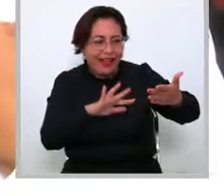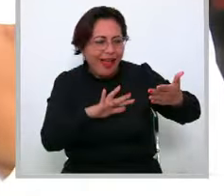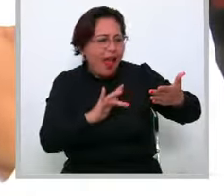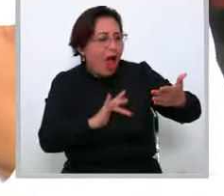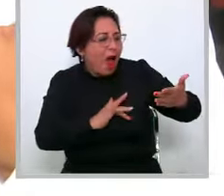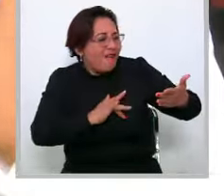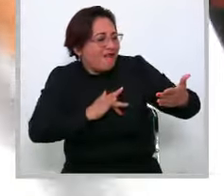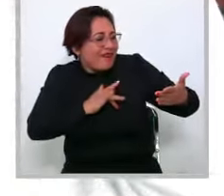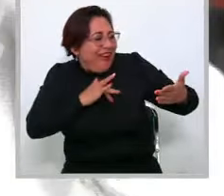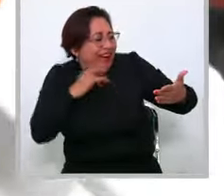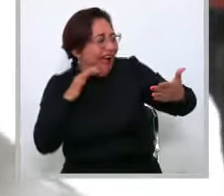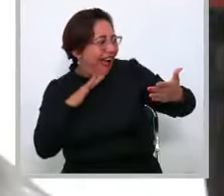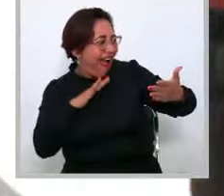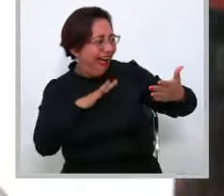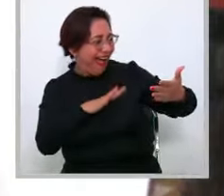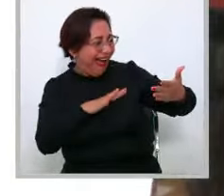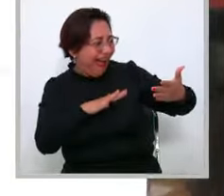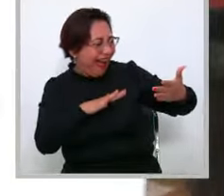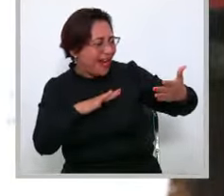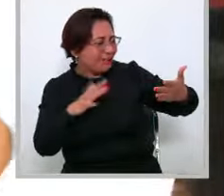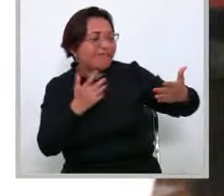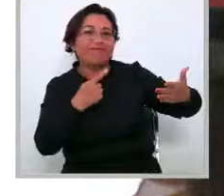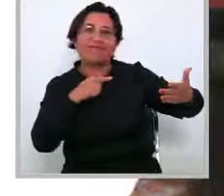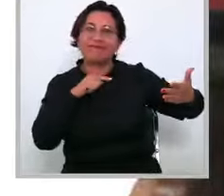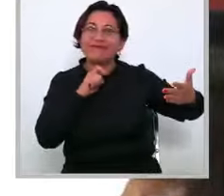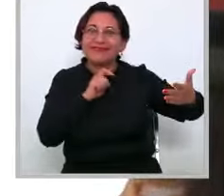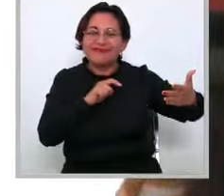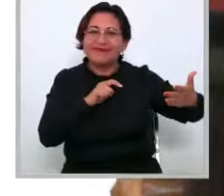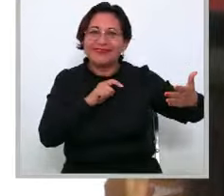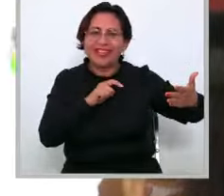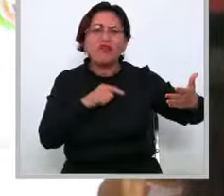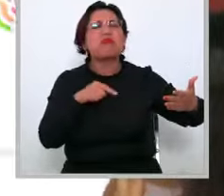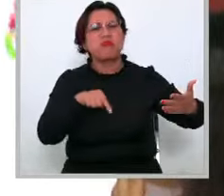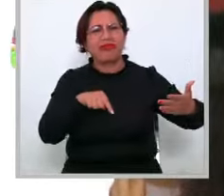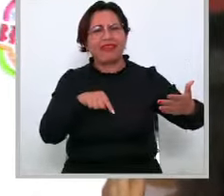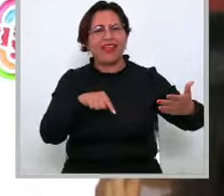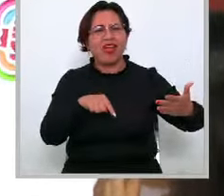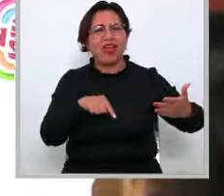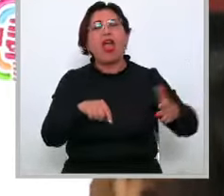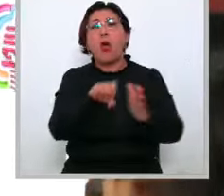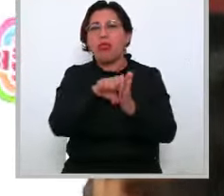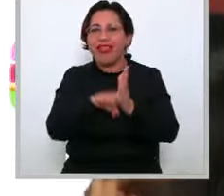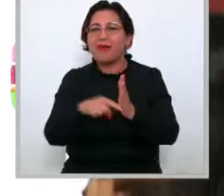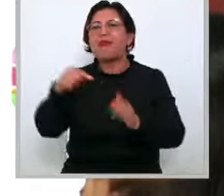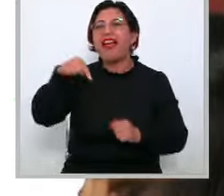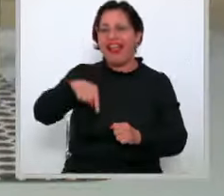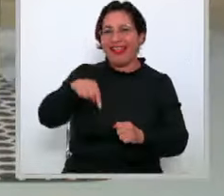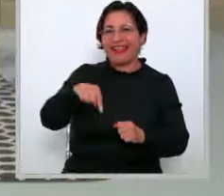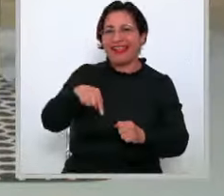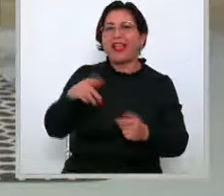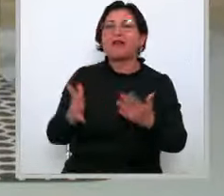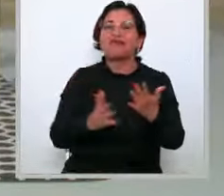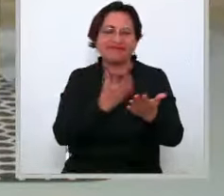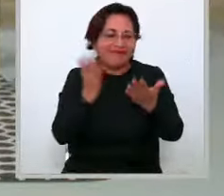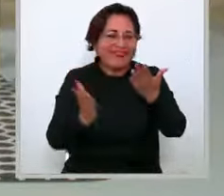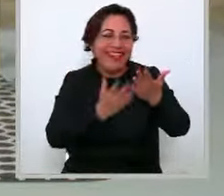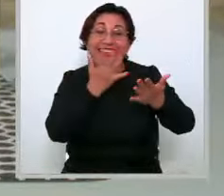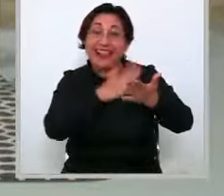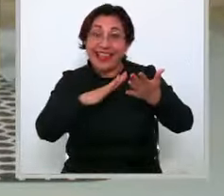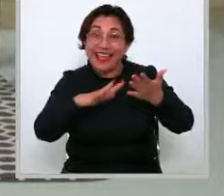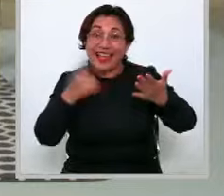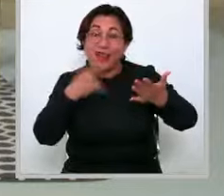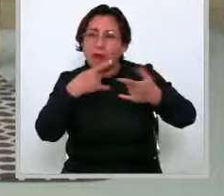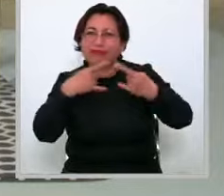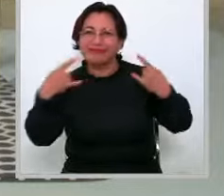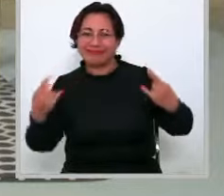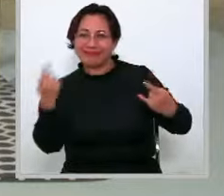pueden proyectar ahorita con el cuento que estamos transmitiendo aquí en San Martín. Claro, que justamente este